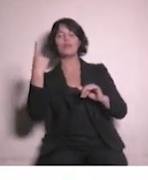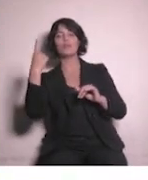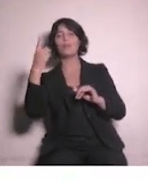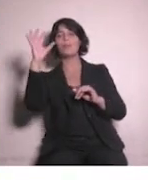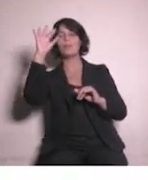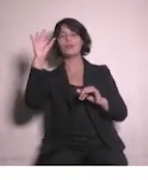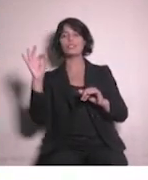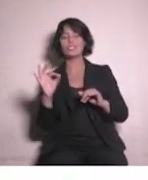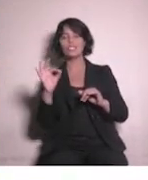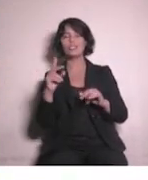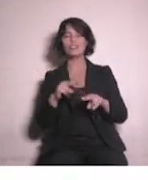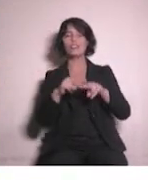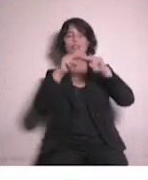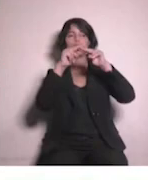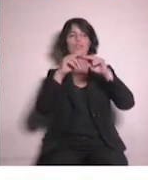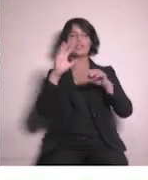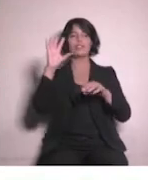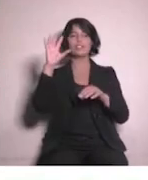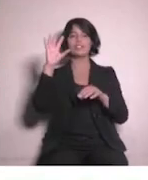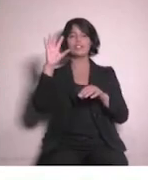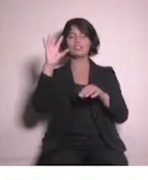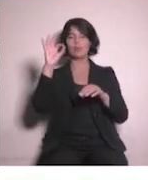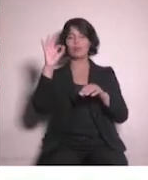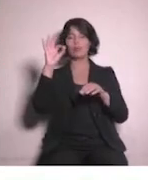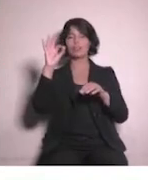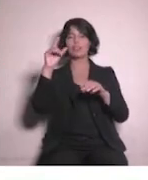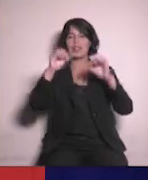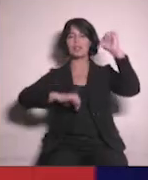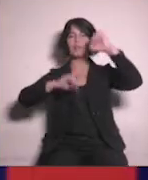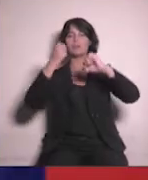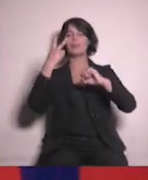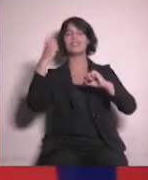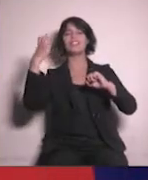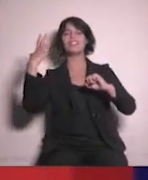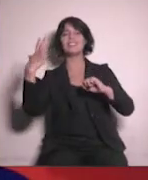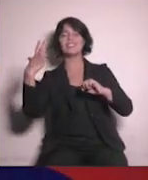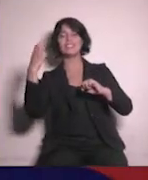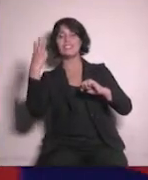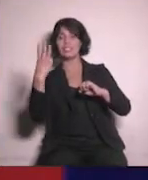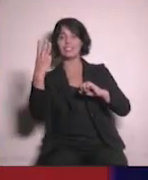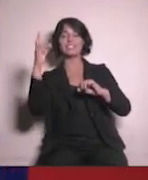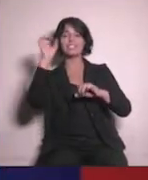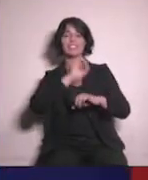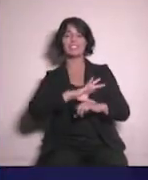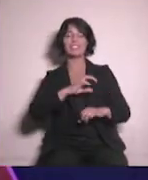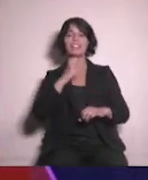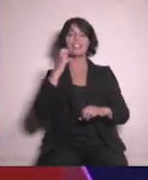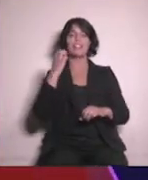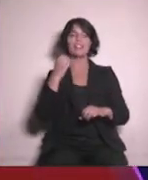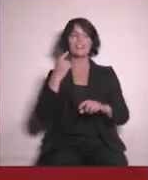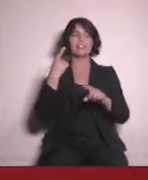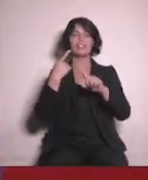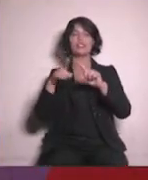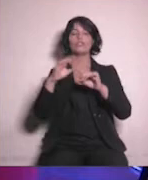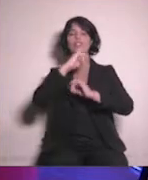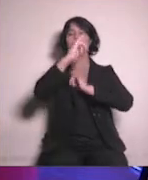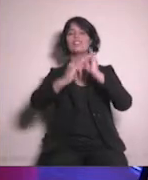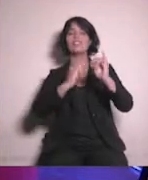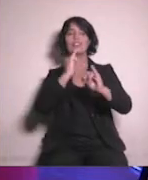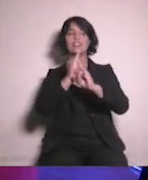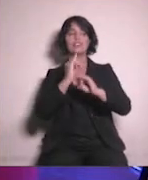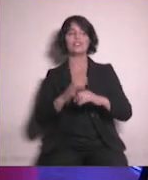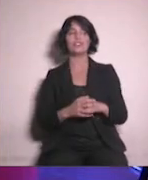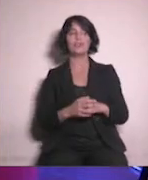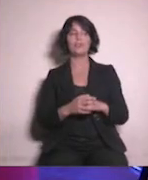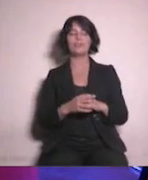fondos. Estas son las 50 empresas, 23 de ellas son chilenas, 27 de ellas son empresas internacionales.